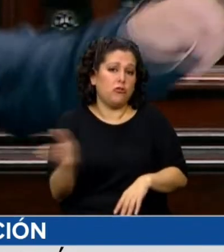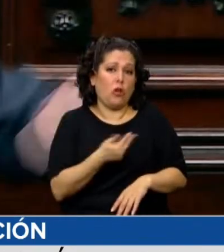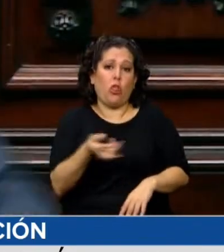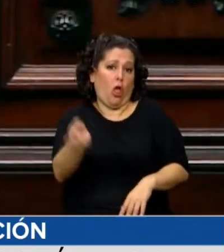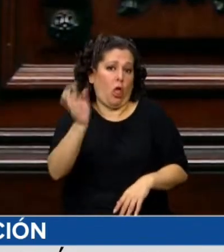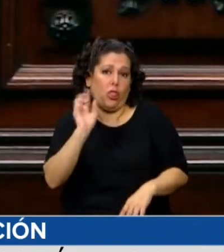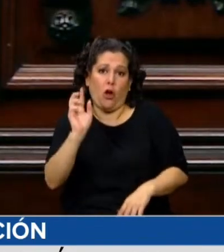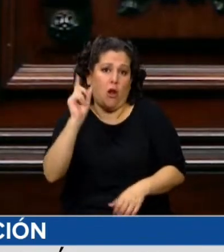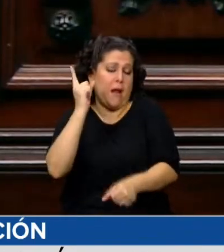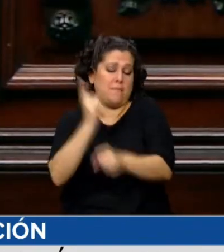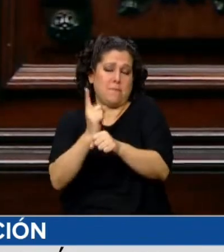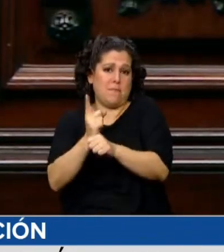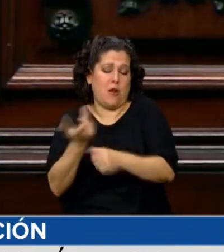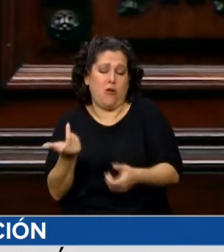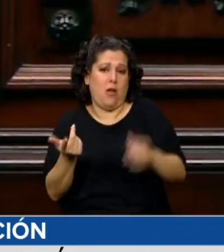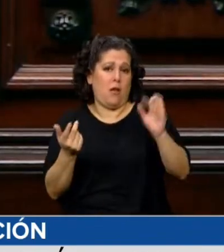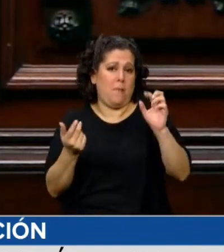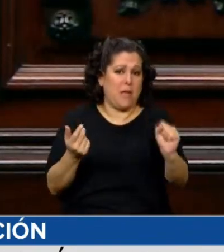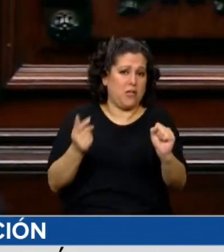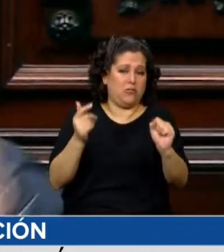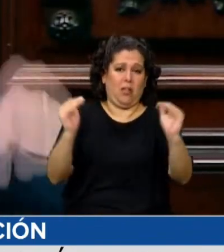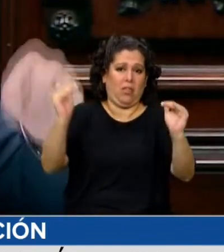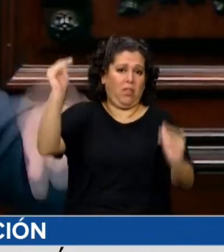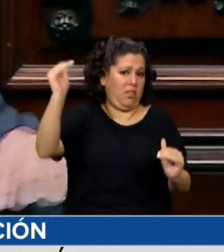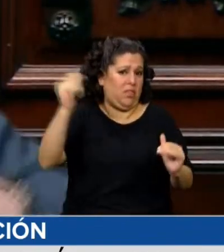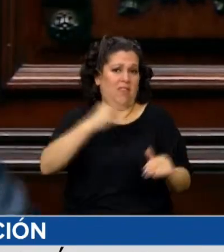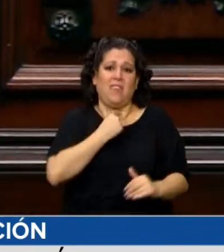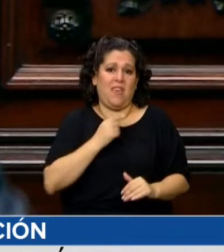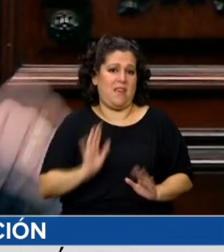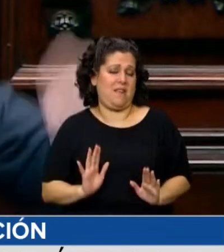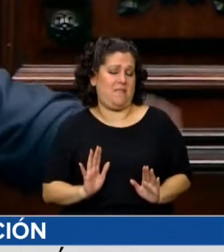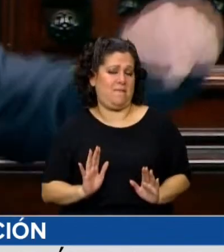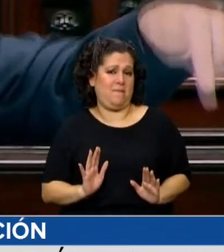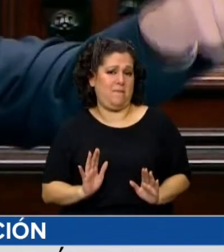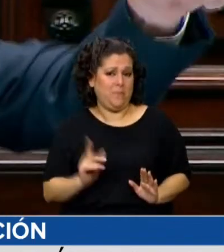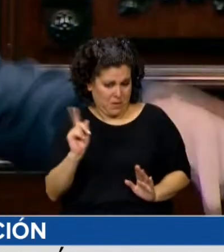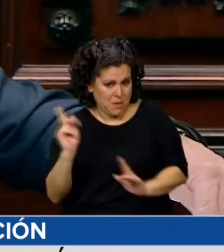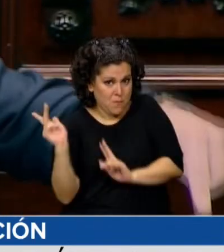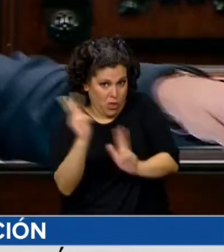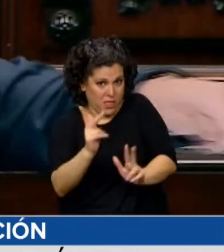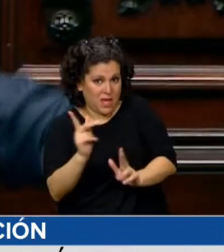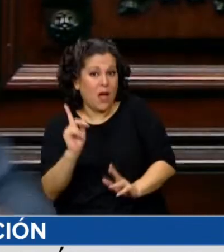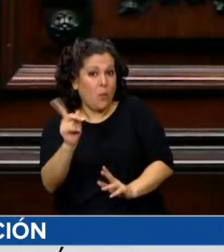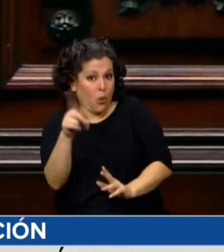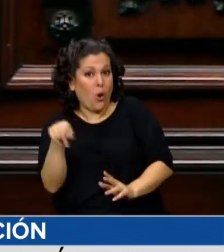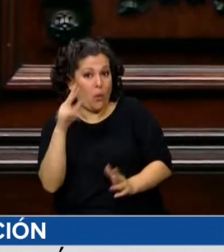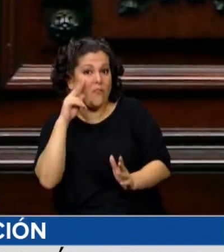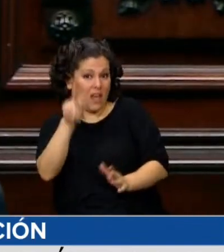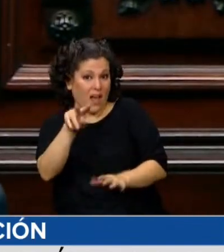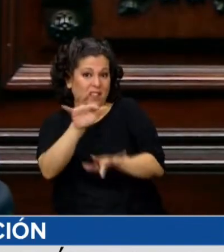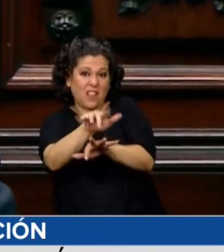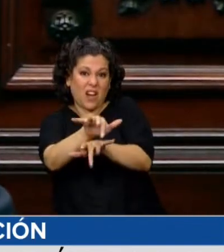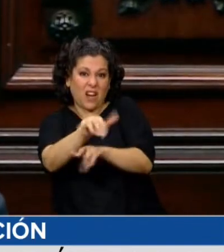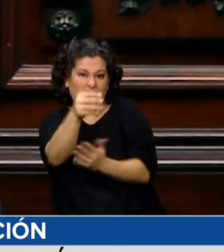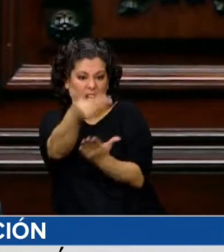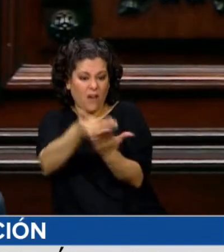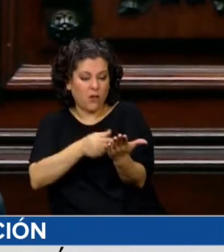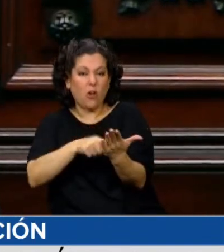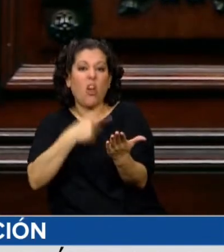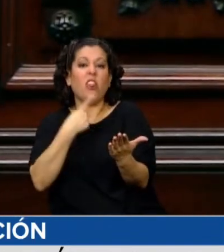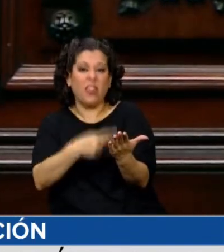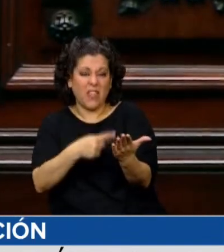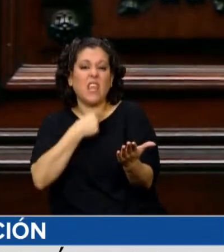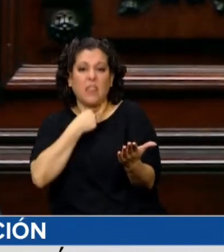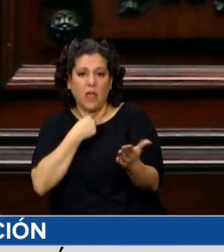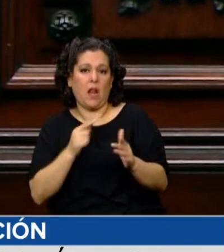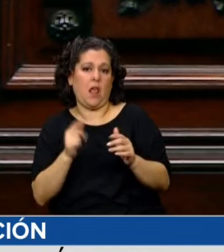lo dijiste, Mario, que van a devaluar. Lo dijiste, cuando releas tu versión taquigráfica vas a decir que van a tener